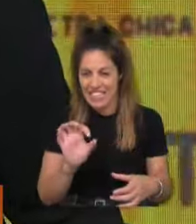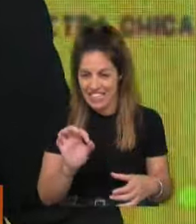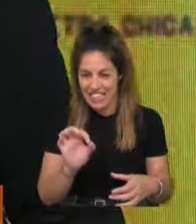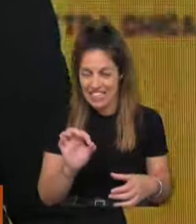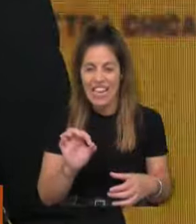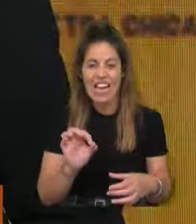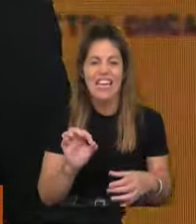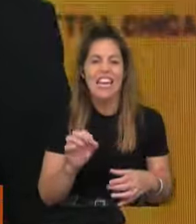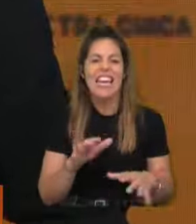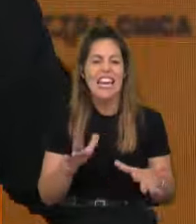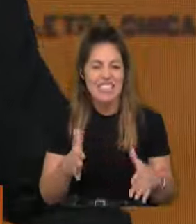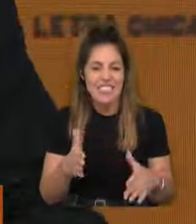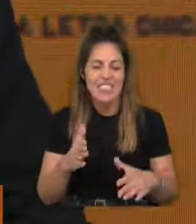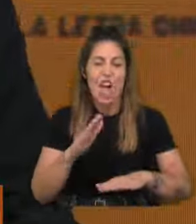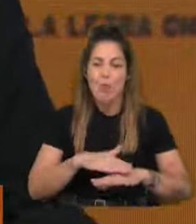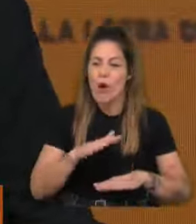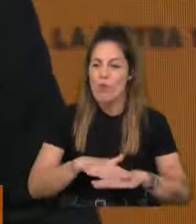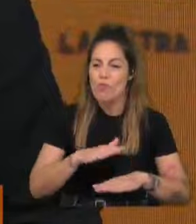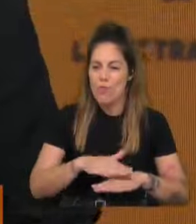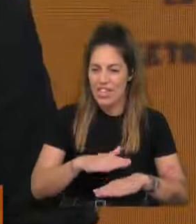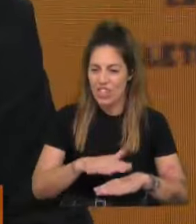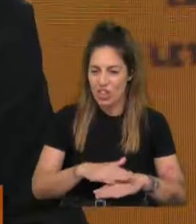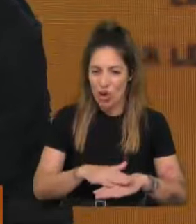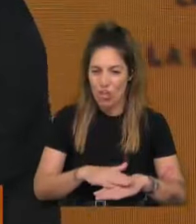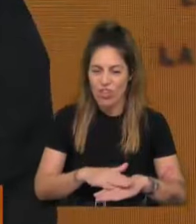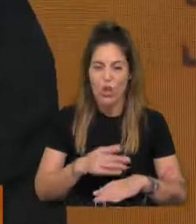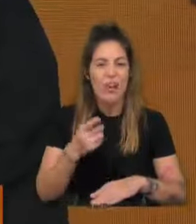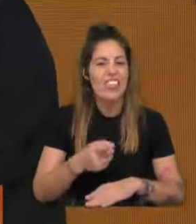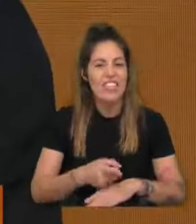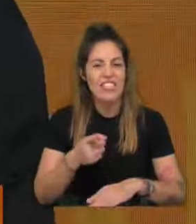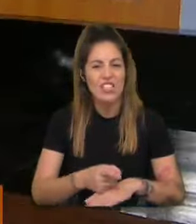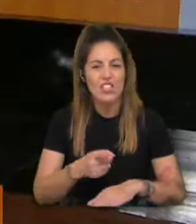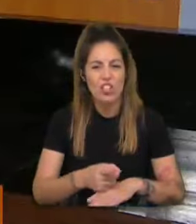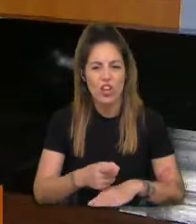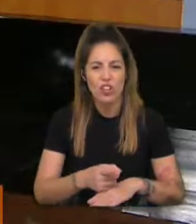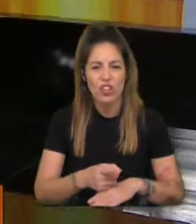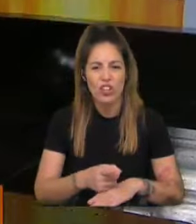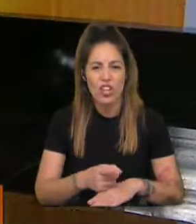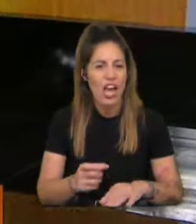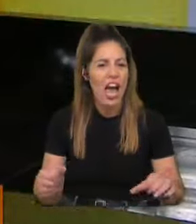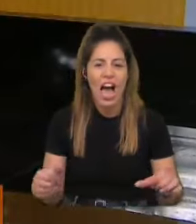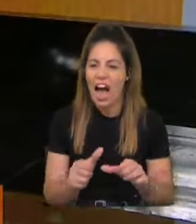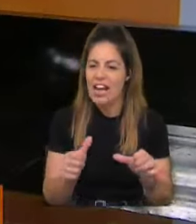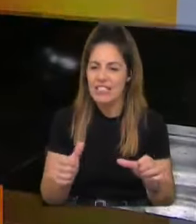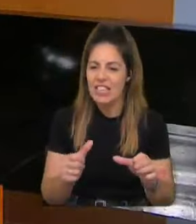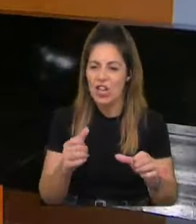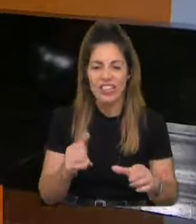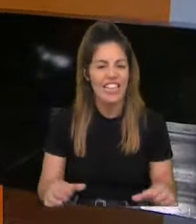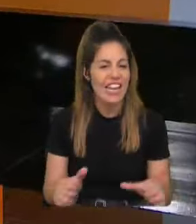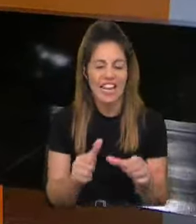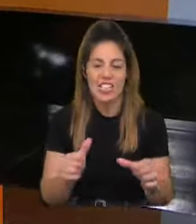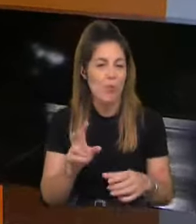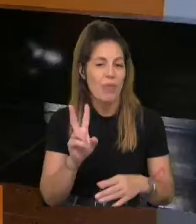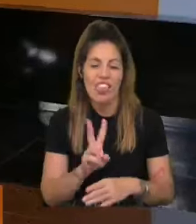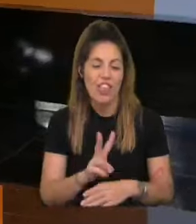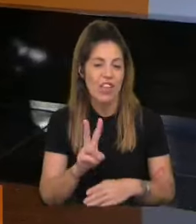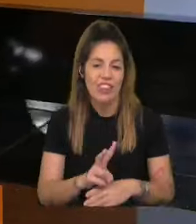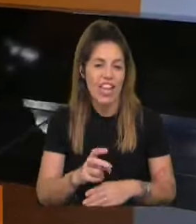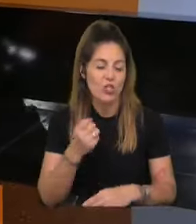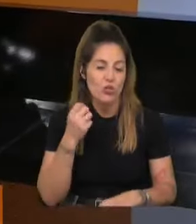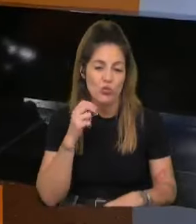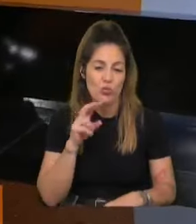consulta ni se subordina en la ulta ni tampoco deja de hacer lo que tiene que hacer para defender su perspectiva